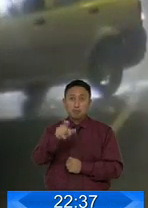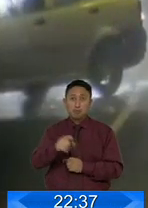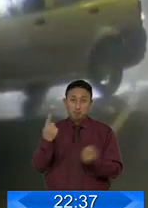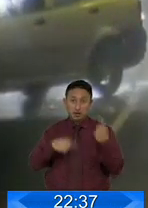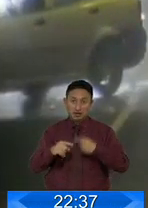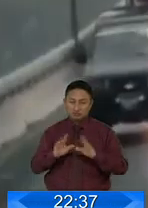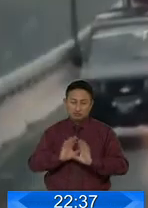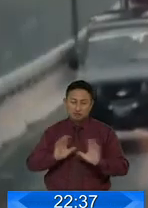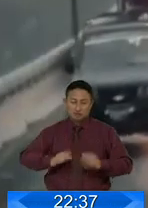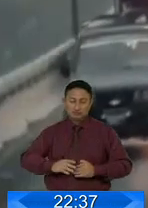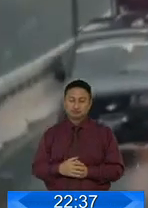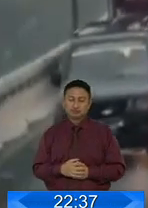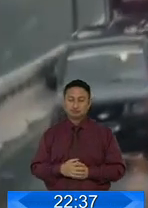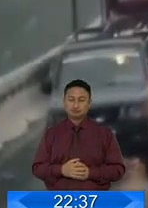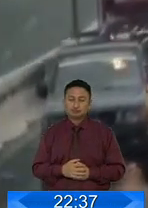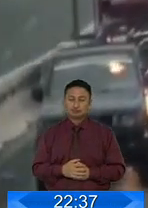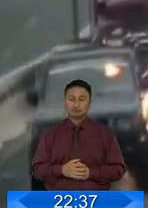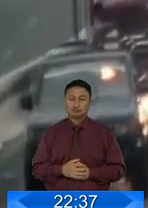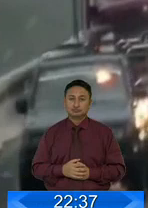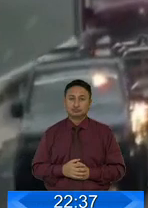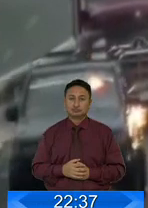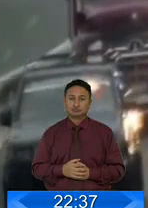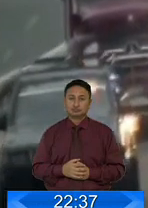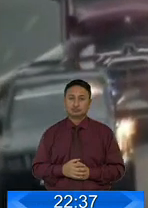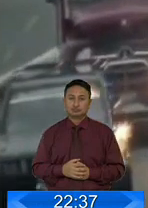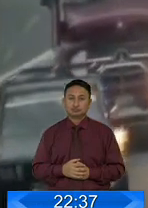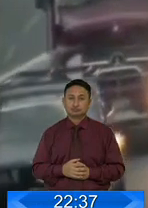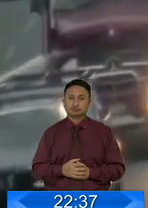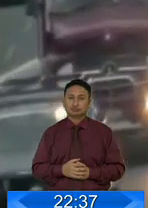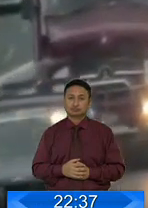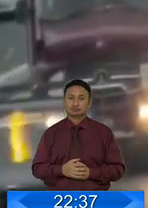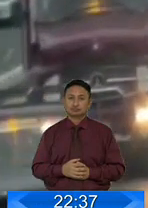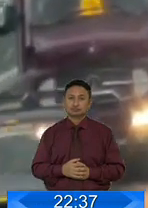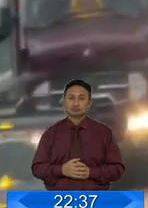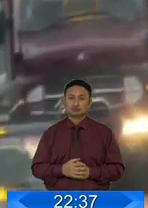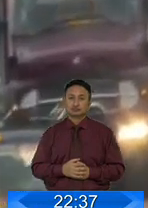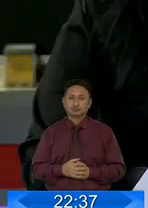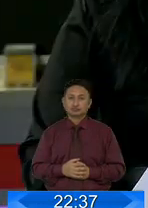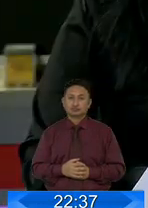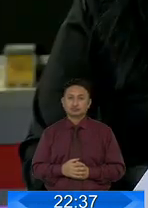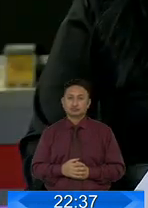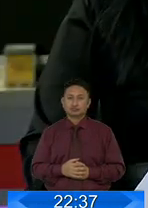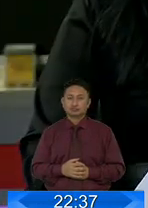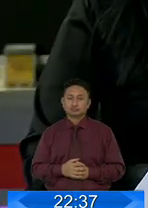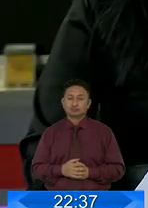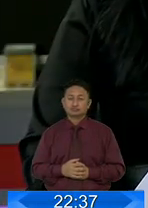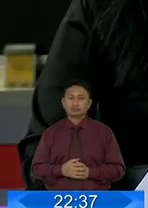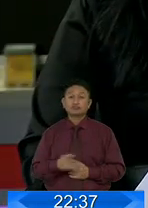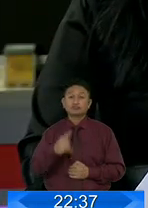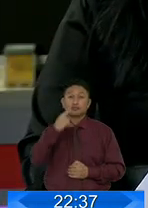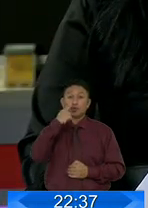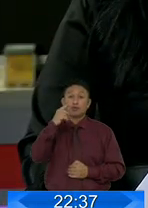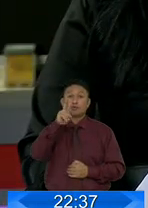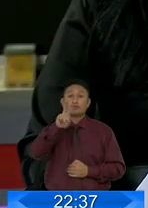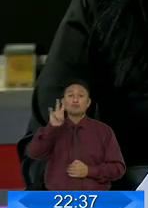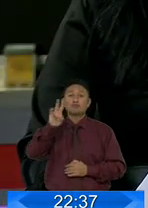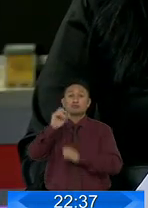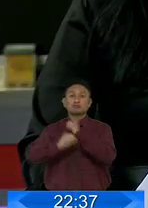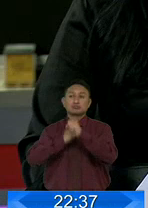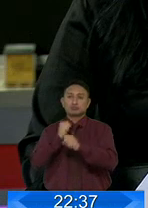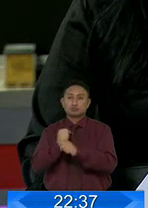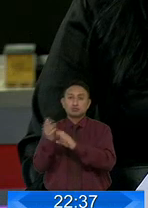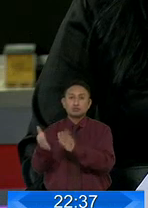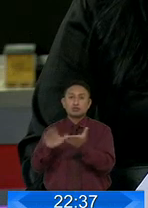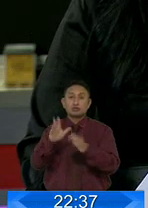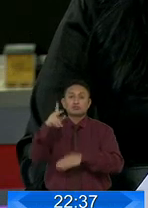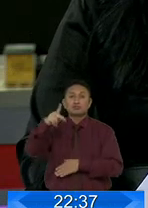personas heridas. Informó Jorge Salazar. Un hombre de 27 años perdió la vida